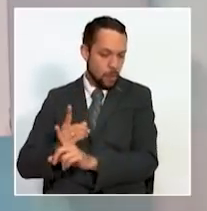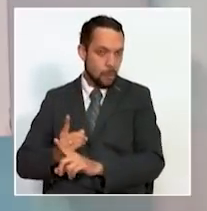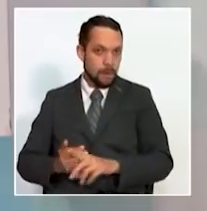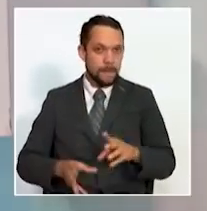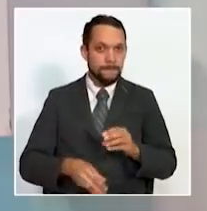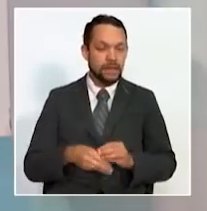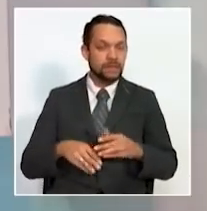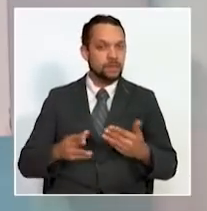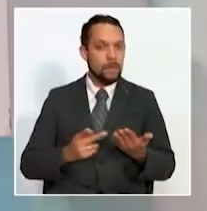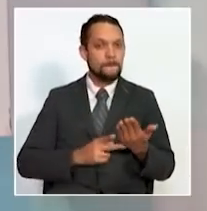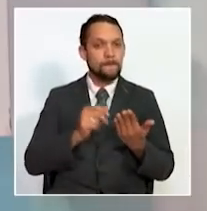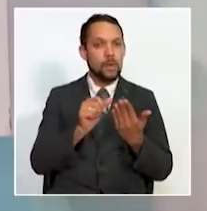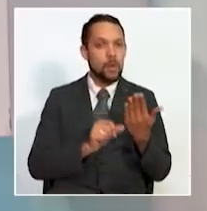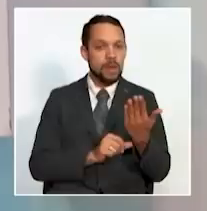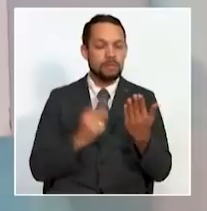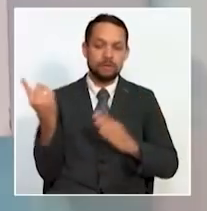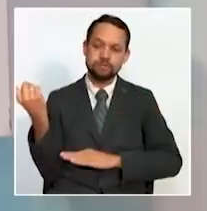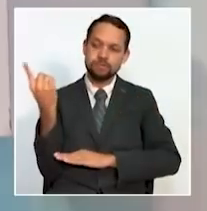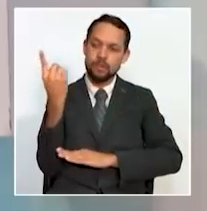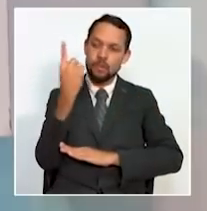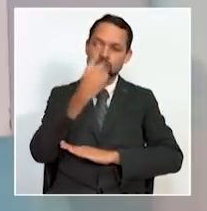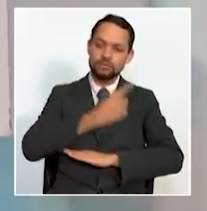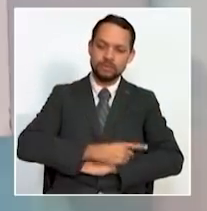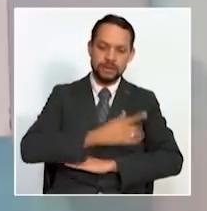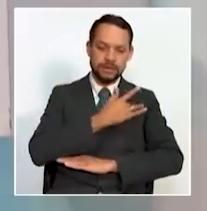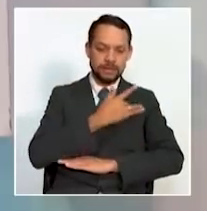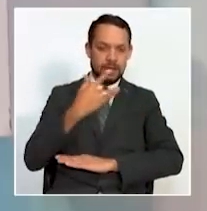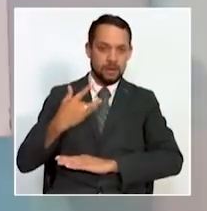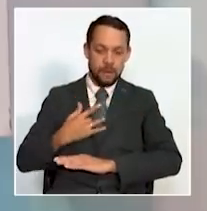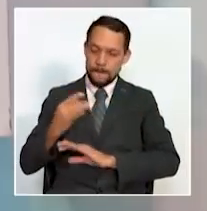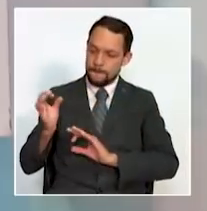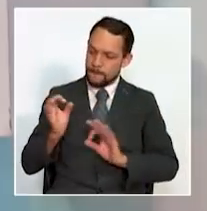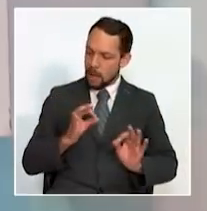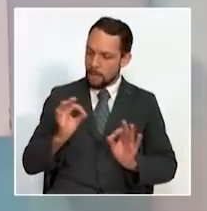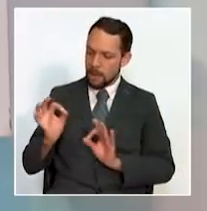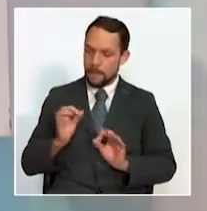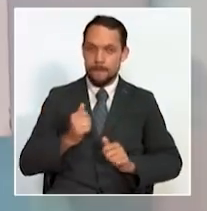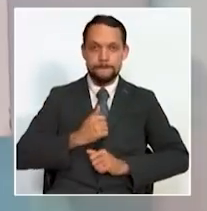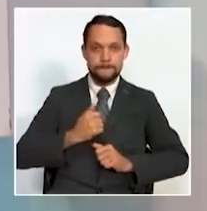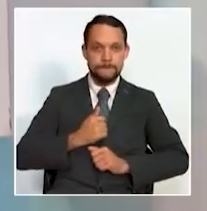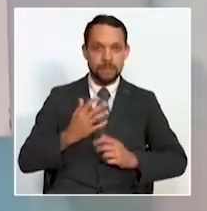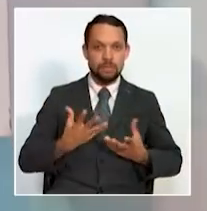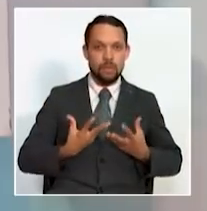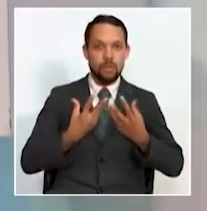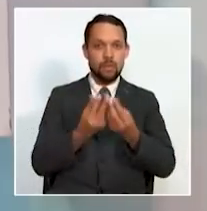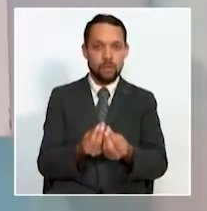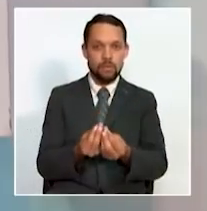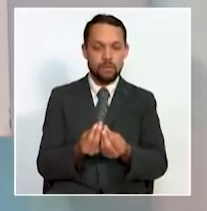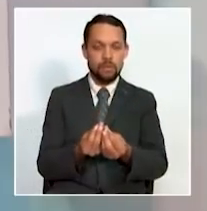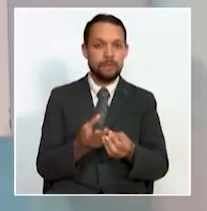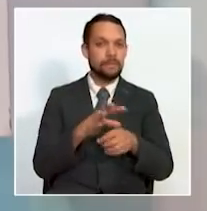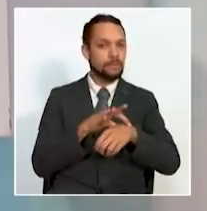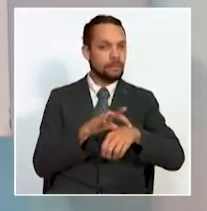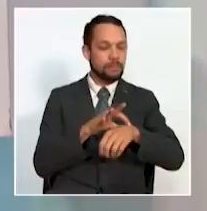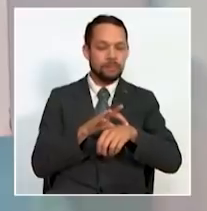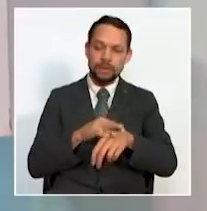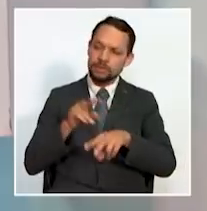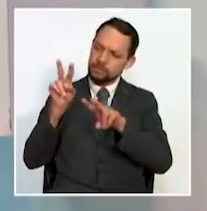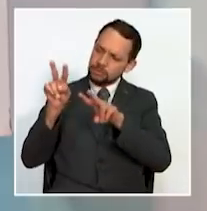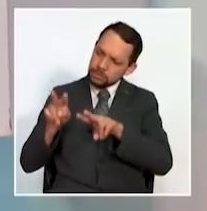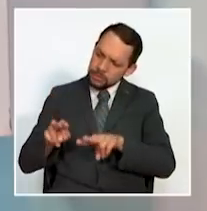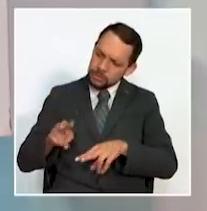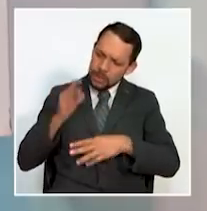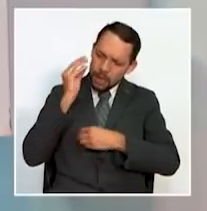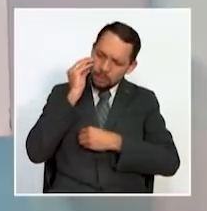para tu Salud. Es un programa más de prevención que cualquier otra cosa, por eso nos reunimos tantos especialistas para evaluar y estudiar a los